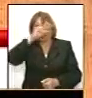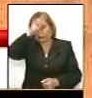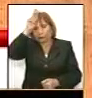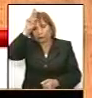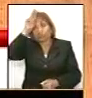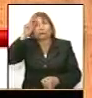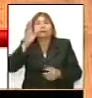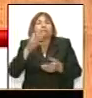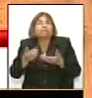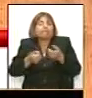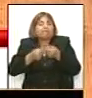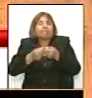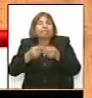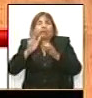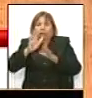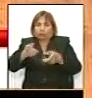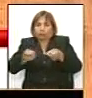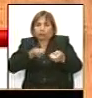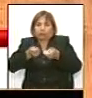a sus líderes.